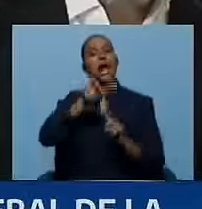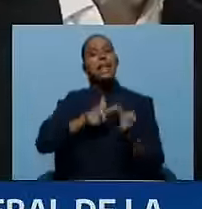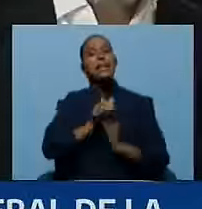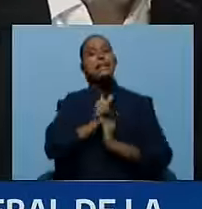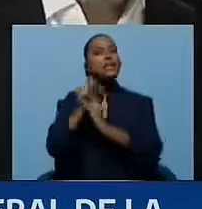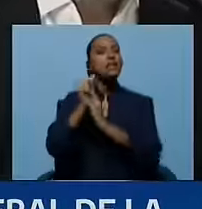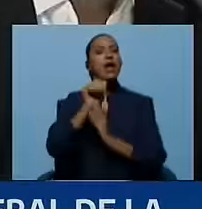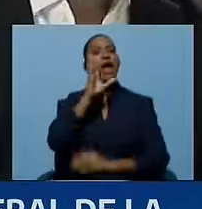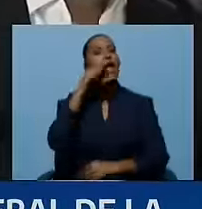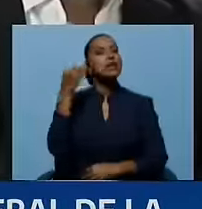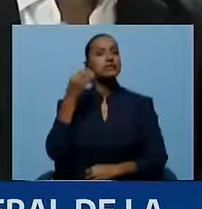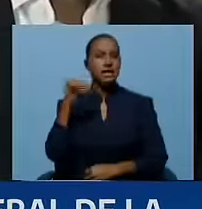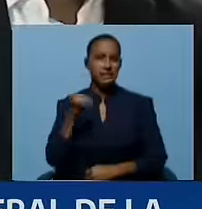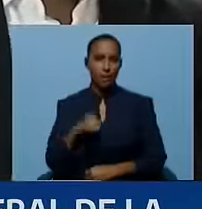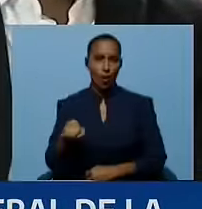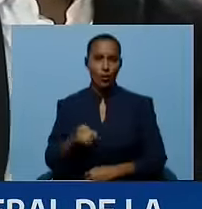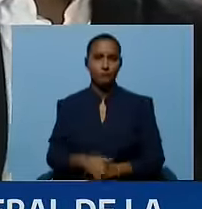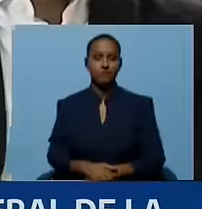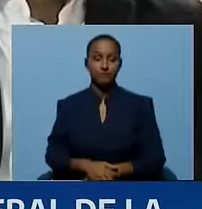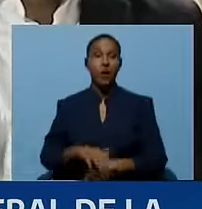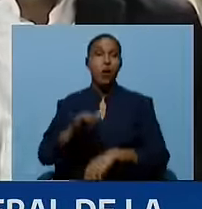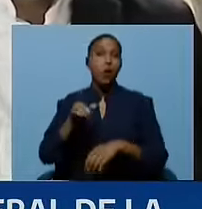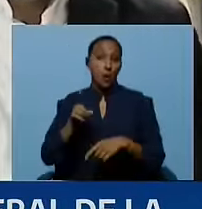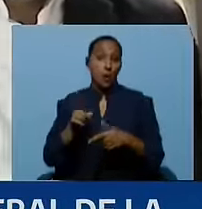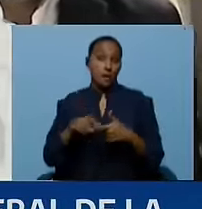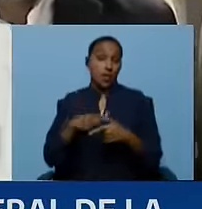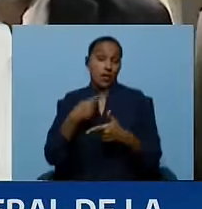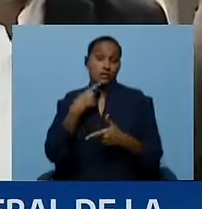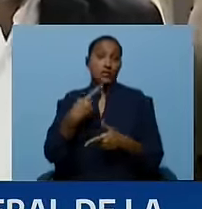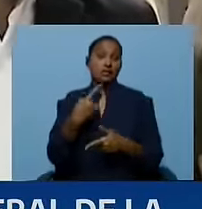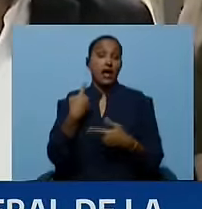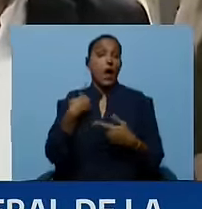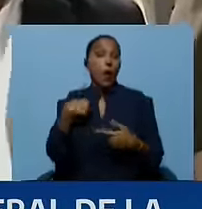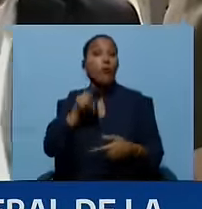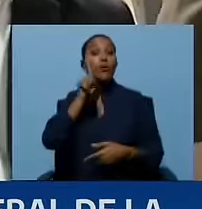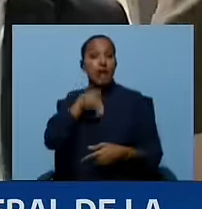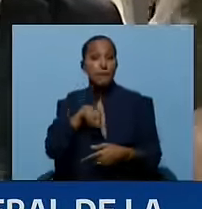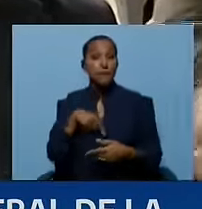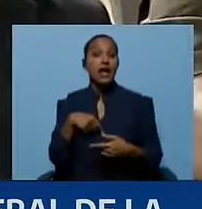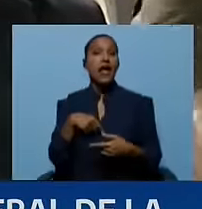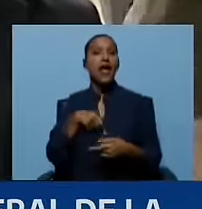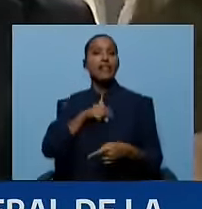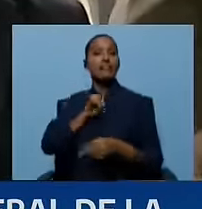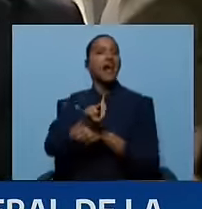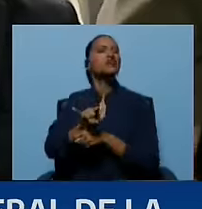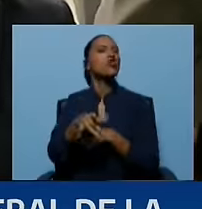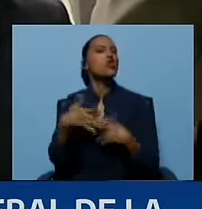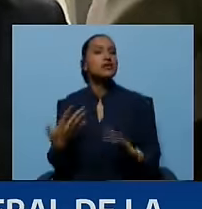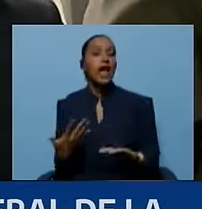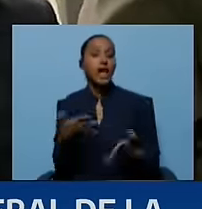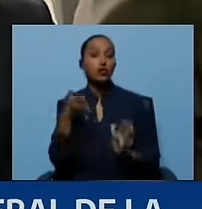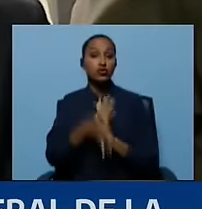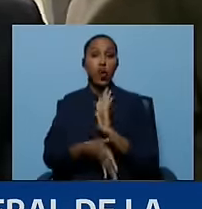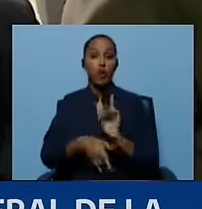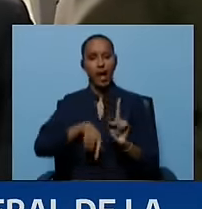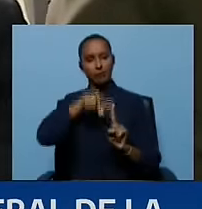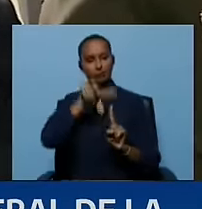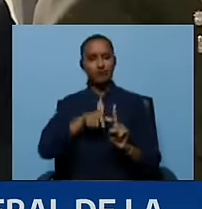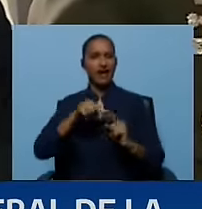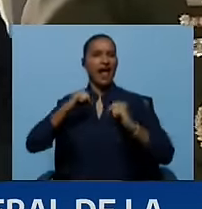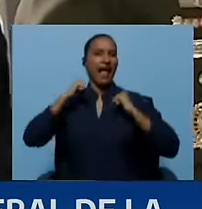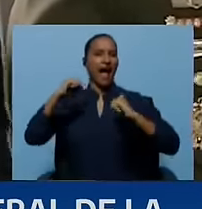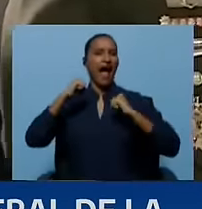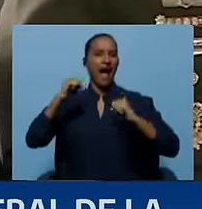Por eso en esa época la traición se impuso. Una bala lo mató cuando venía victorioso a